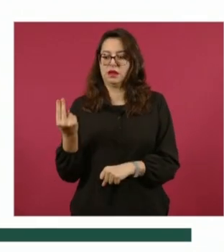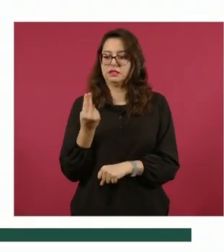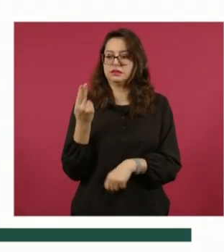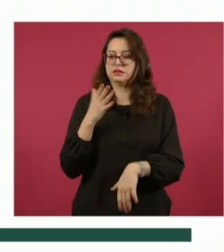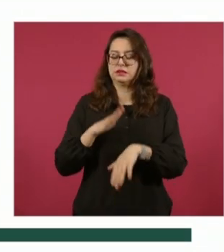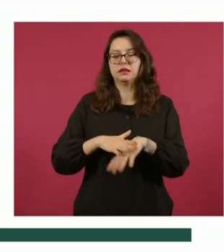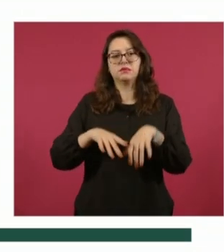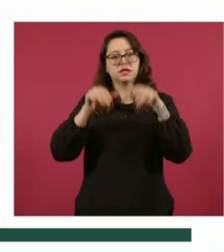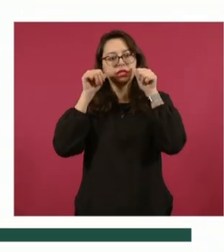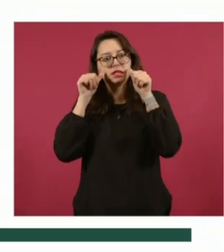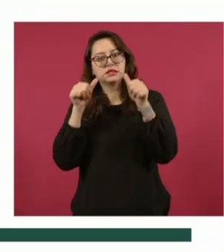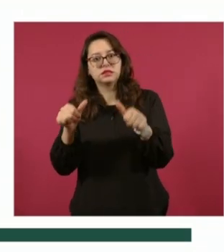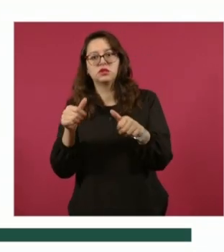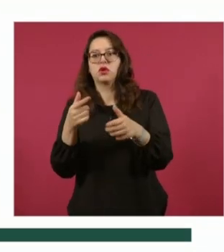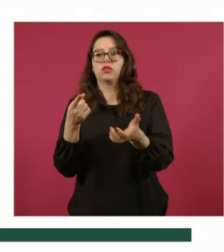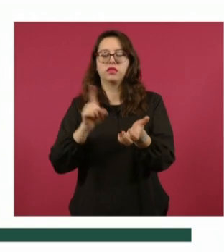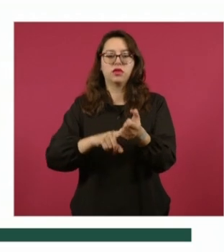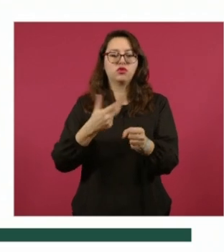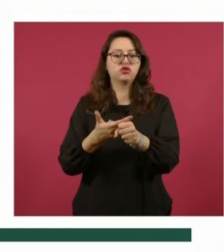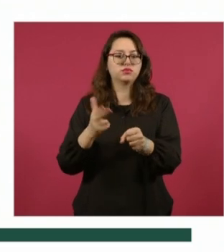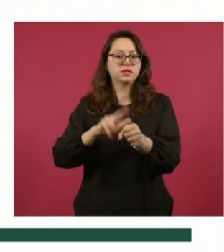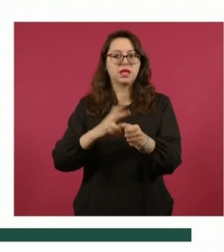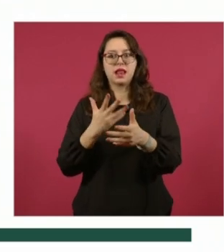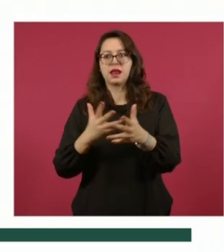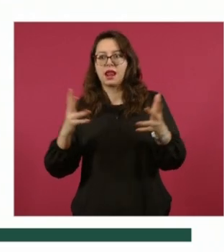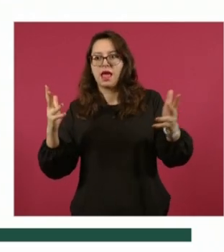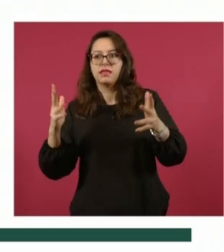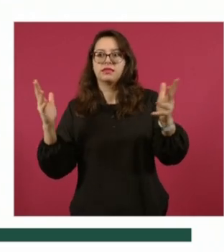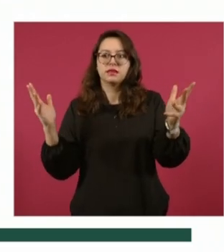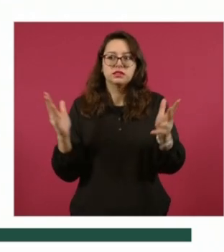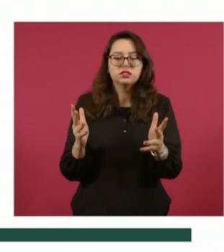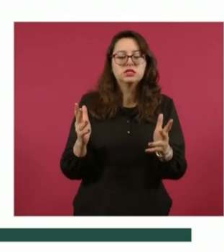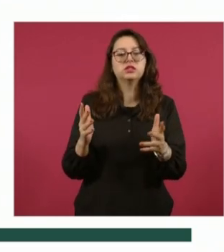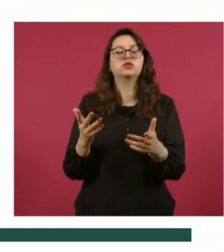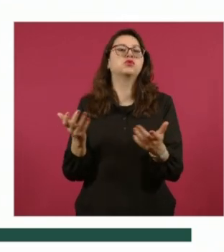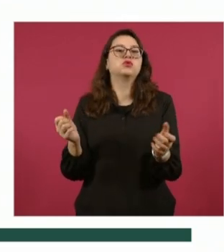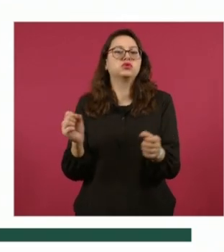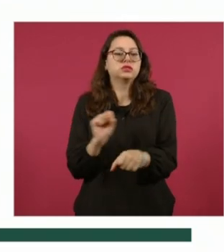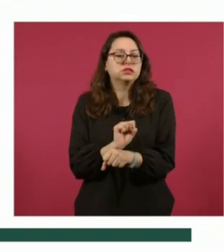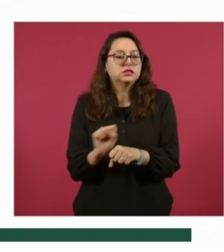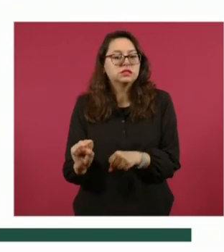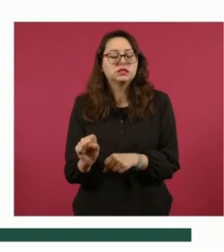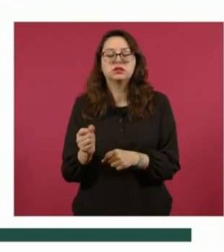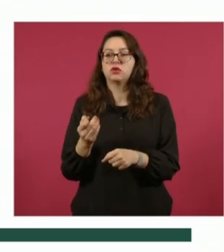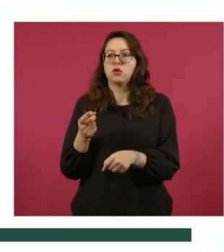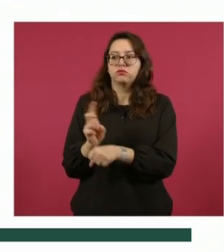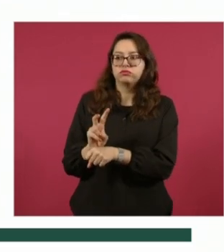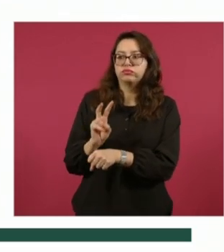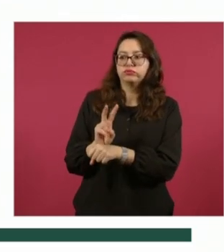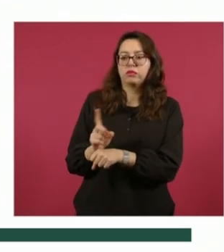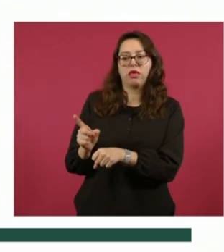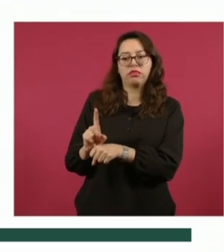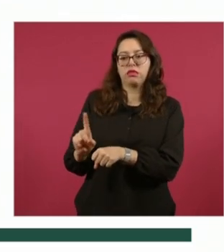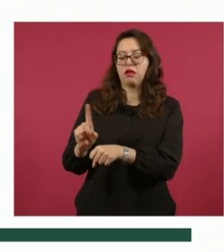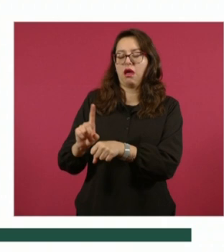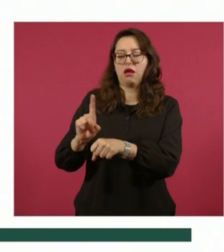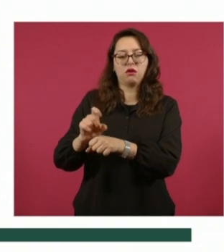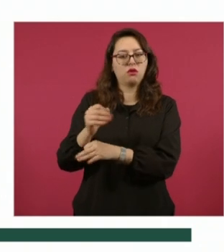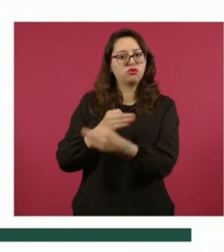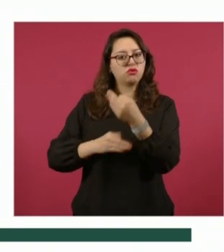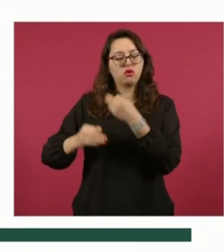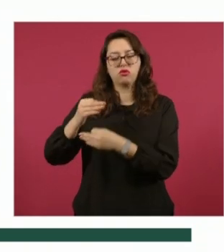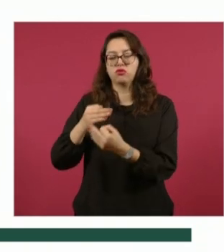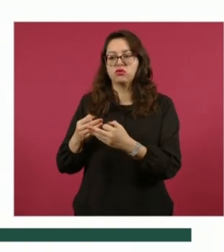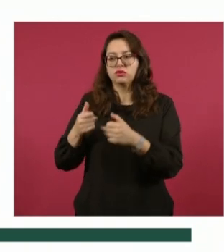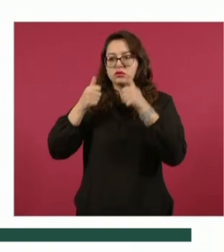del estado de las clínicas, del mantenimiento preventivo y correctivo que necesitan todo el tiempo los equipos médicos.